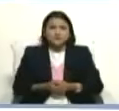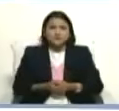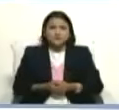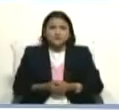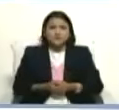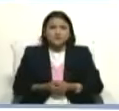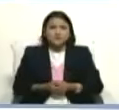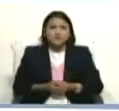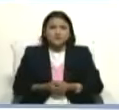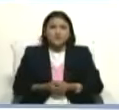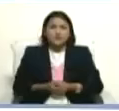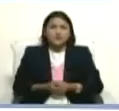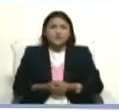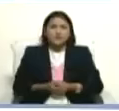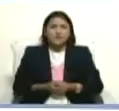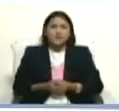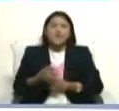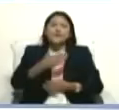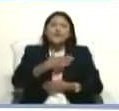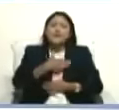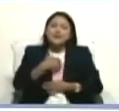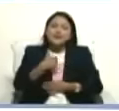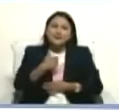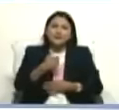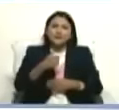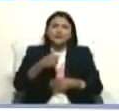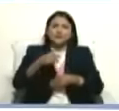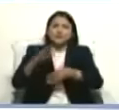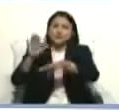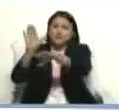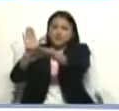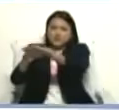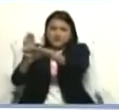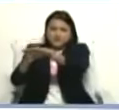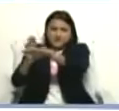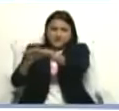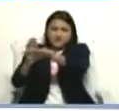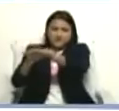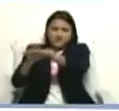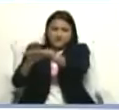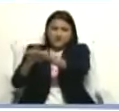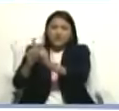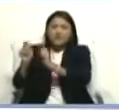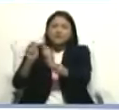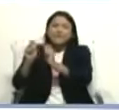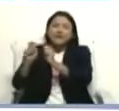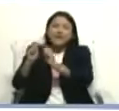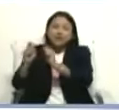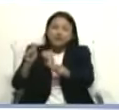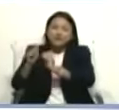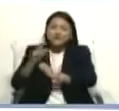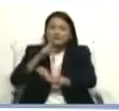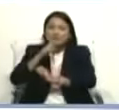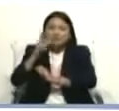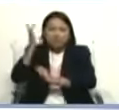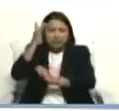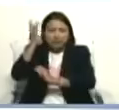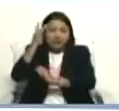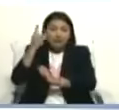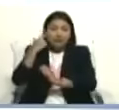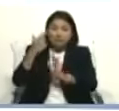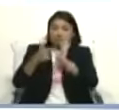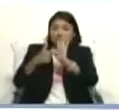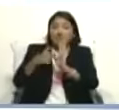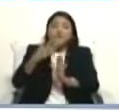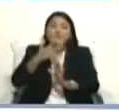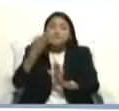sencillamente mandarle este mensaje a esos periodistas de pacotilla que se están prestando a